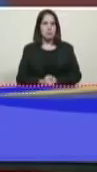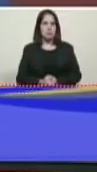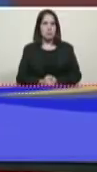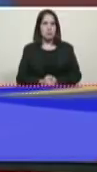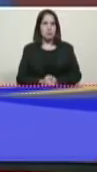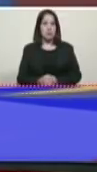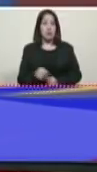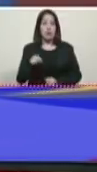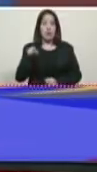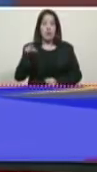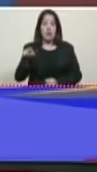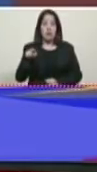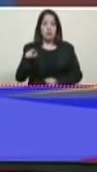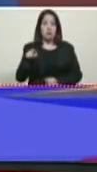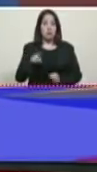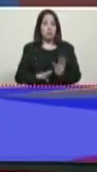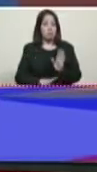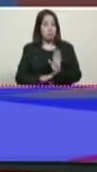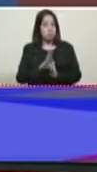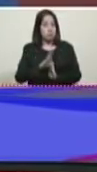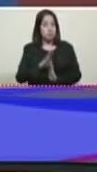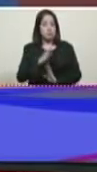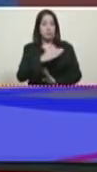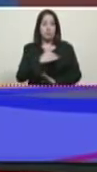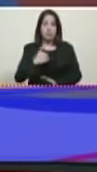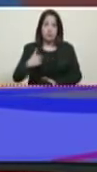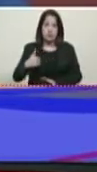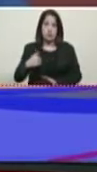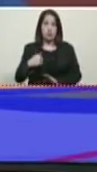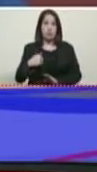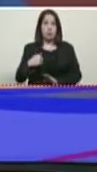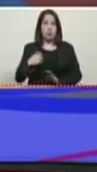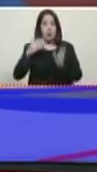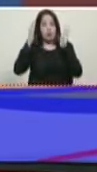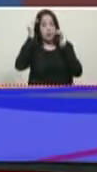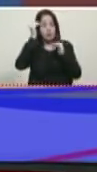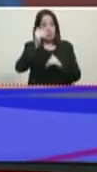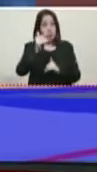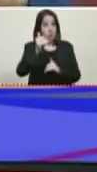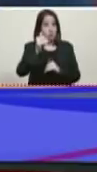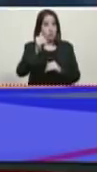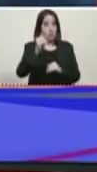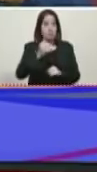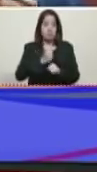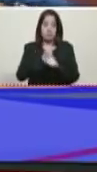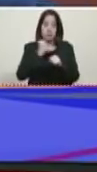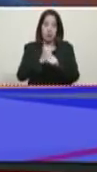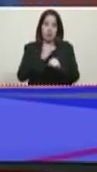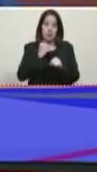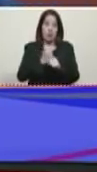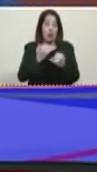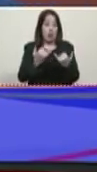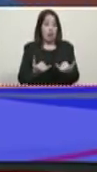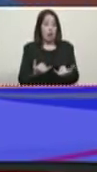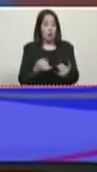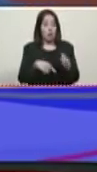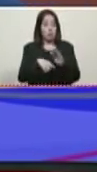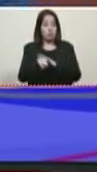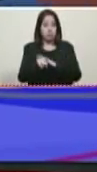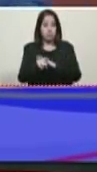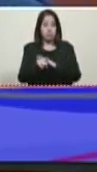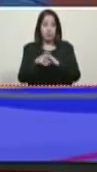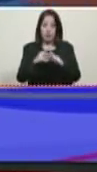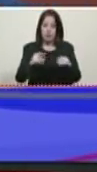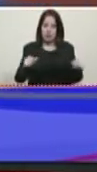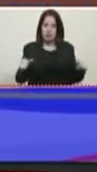estos son las aspiraciones estos son las ganas de trabajar ahora vamos al terreno que